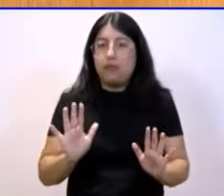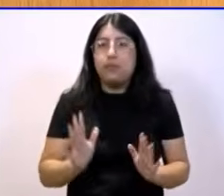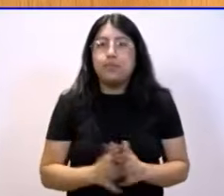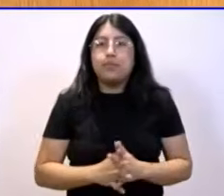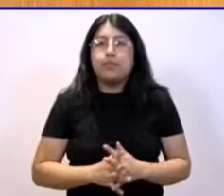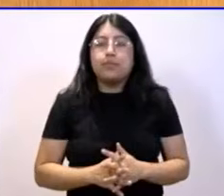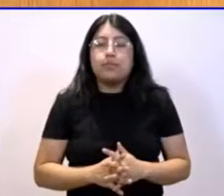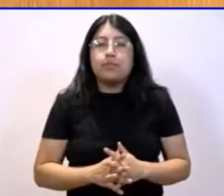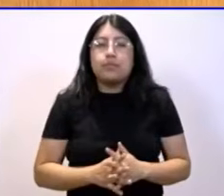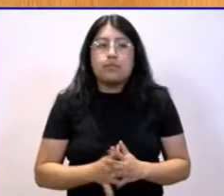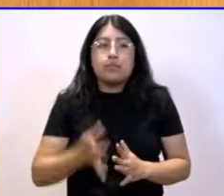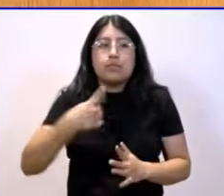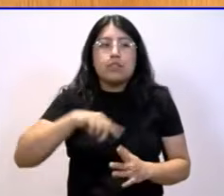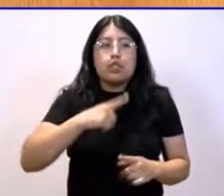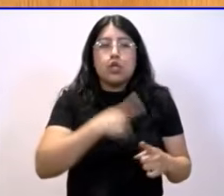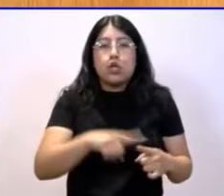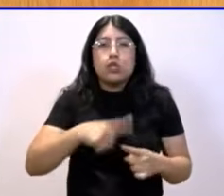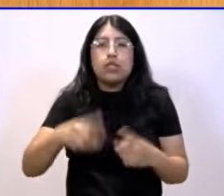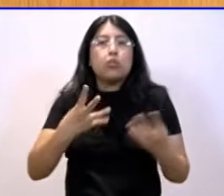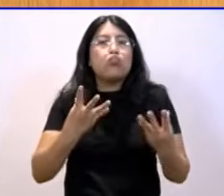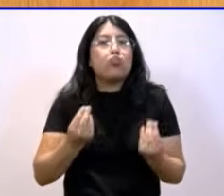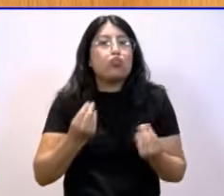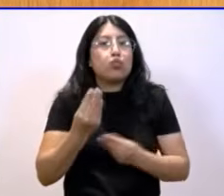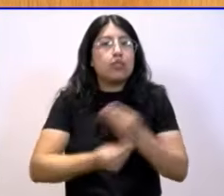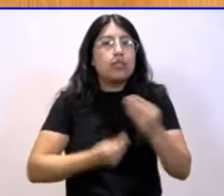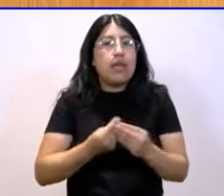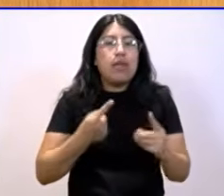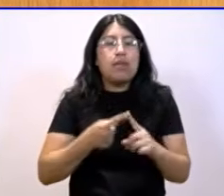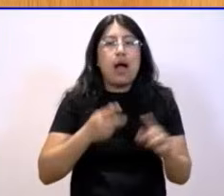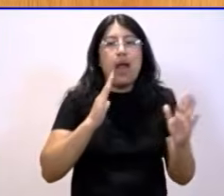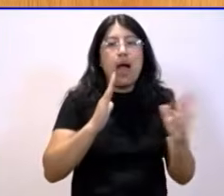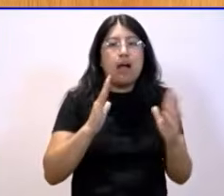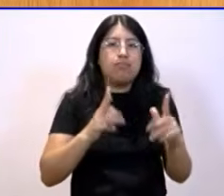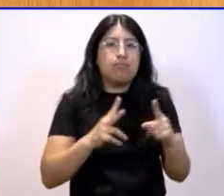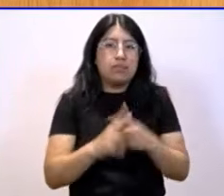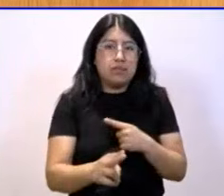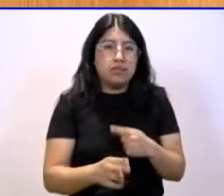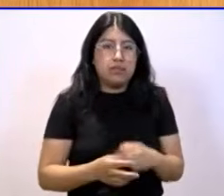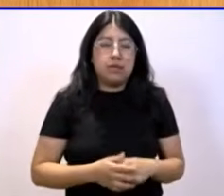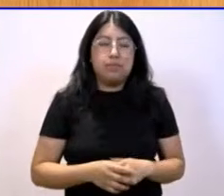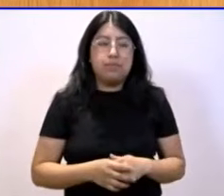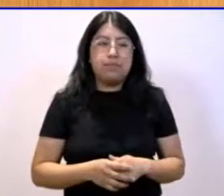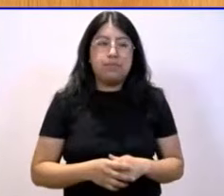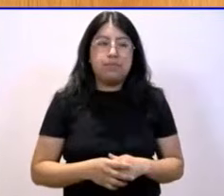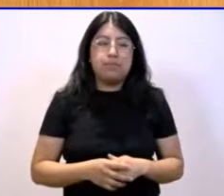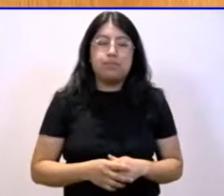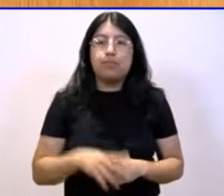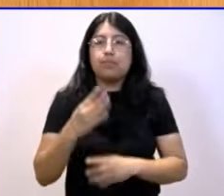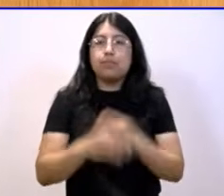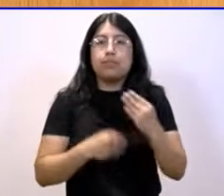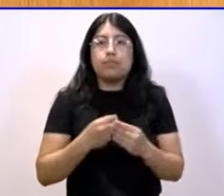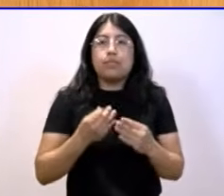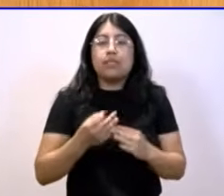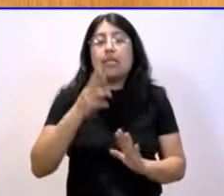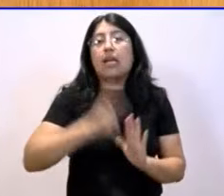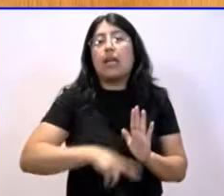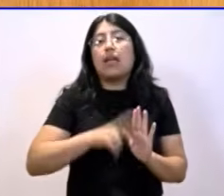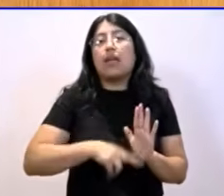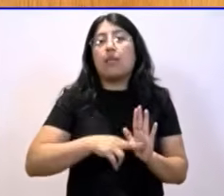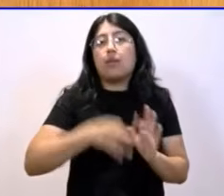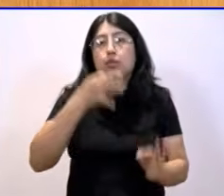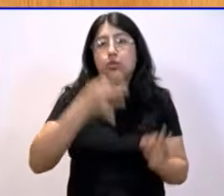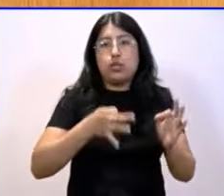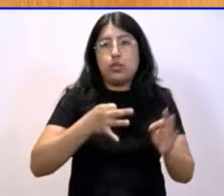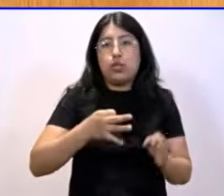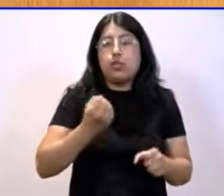decir también que vamos a hacer muchas cosas para intentar evitar esta temporalidad. Desde luego, lo que sí sucede es que tenemos dos regímenes jurídicos distintos, el de los